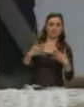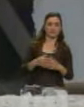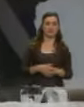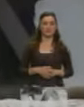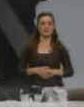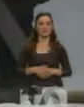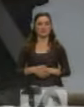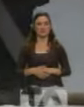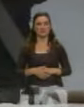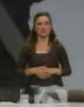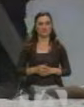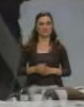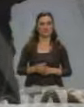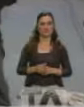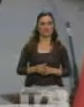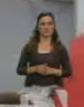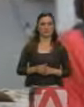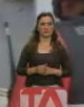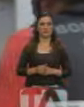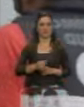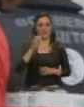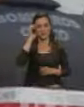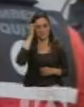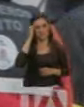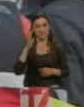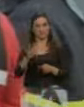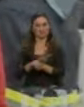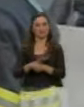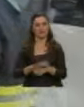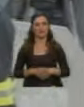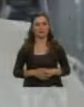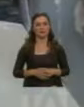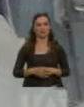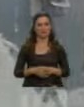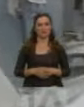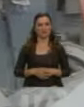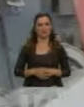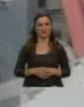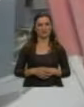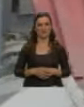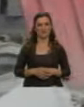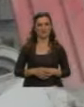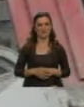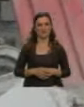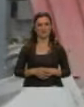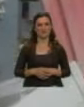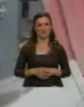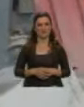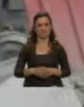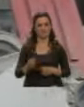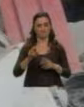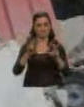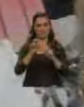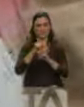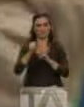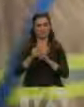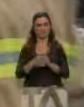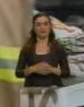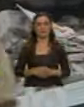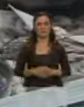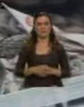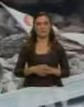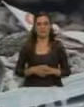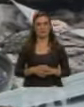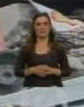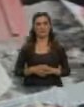aquí, otros que están totalmente preocupados, otros que están preocupados por la situación que se presentó y por la situación que